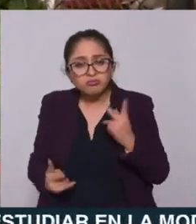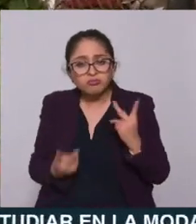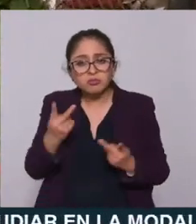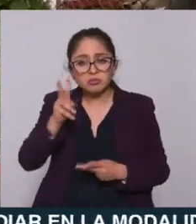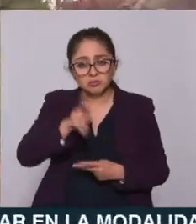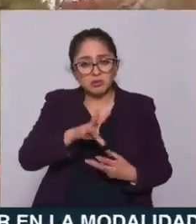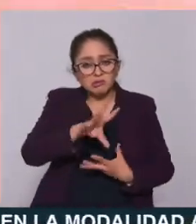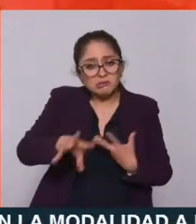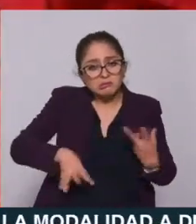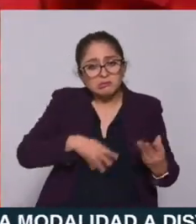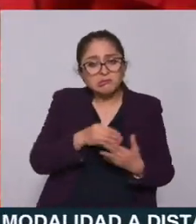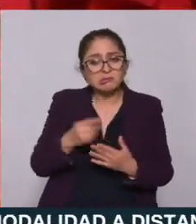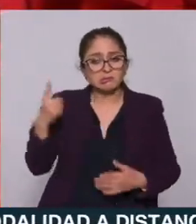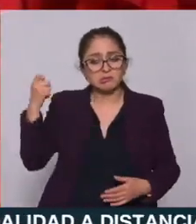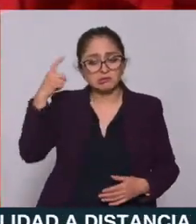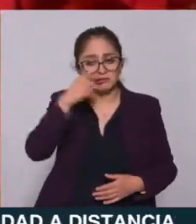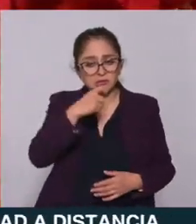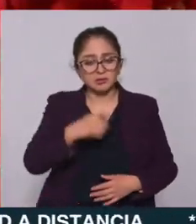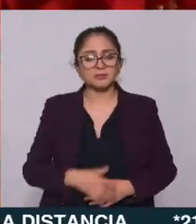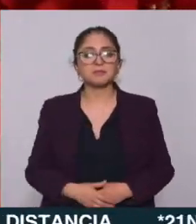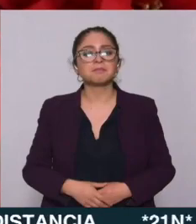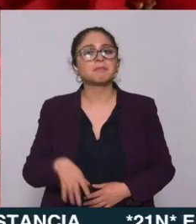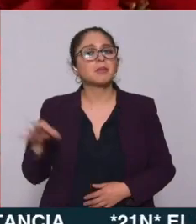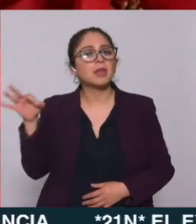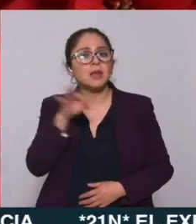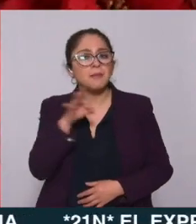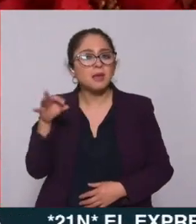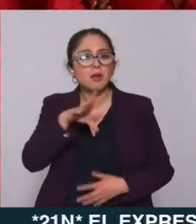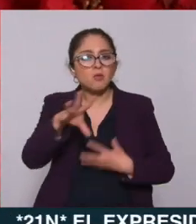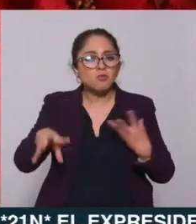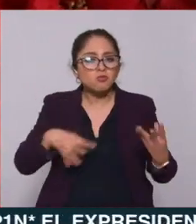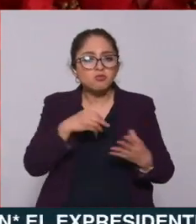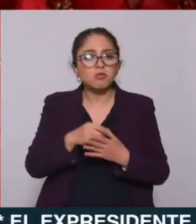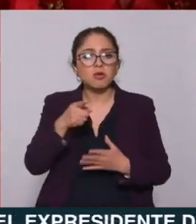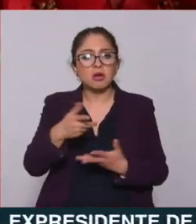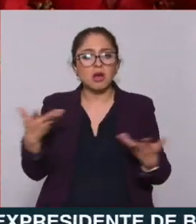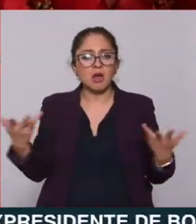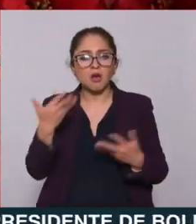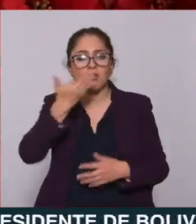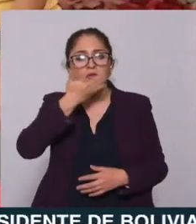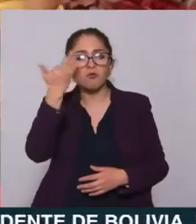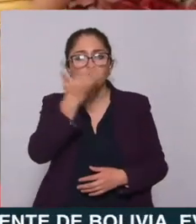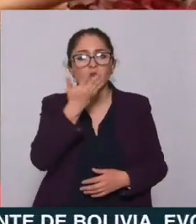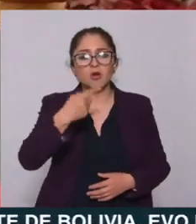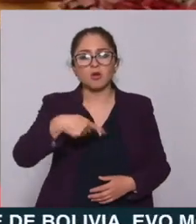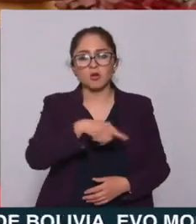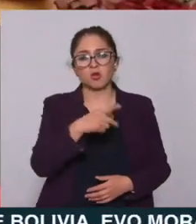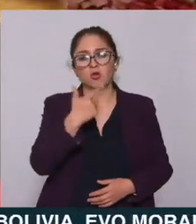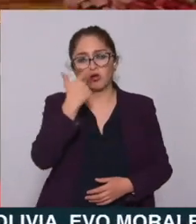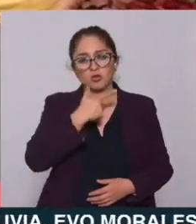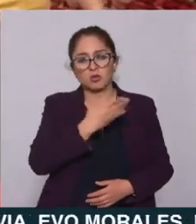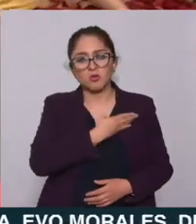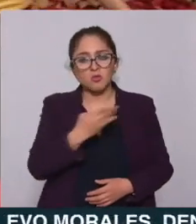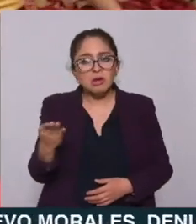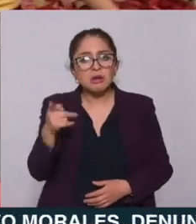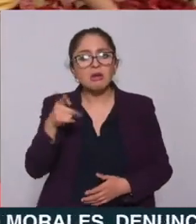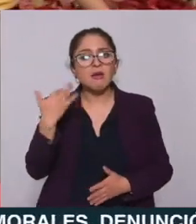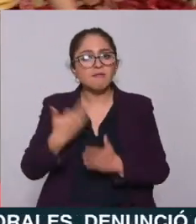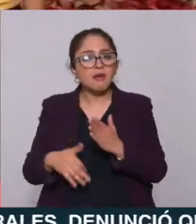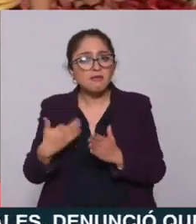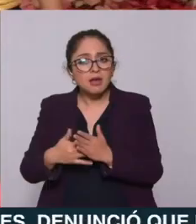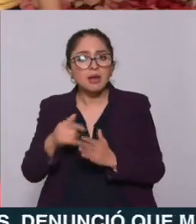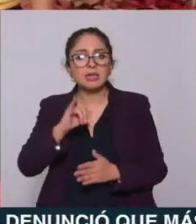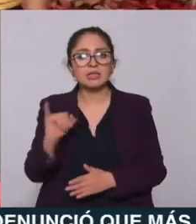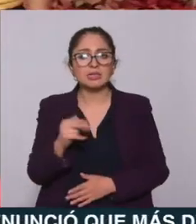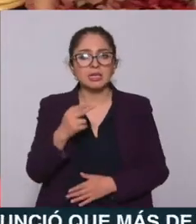inversión la que estás jugando. Pese a que se podría pensar que las ganancias obtenidas en la producción de la flor de la Nochebuena no son lo suficientemente rentables,